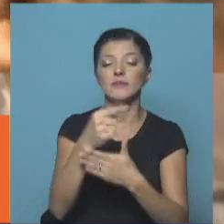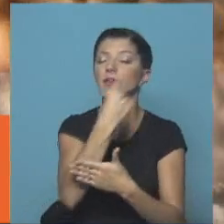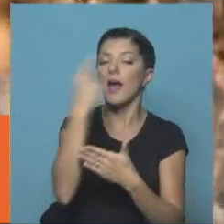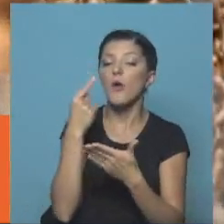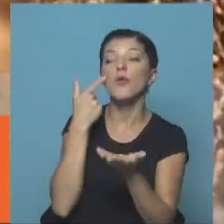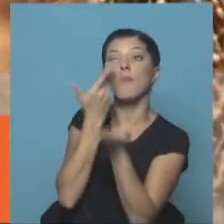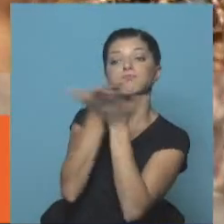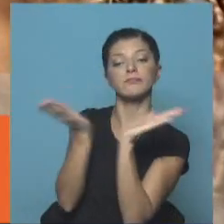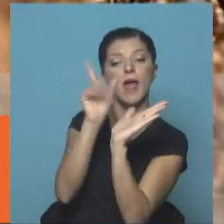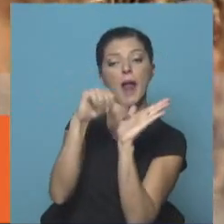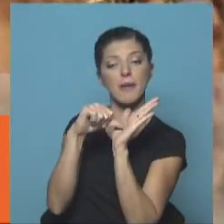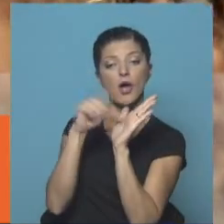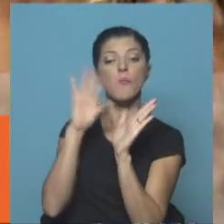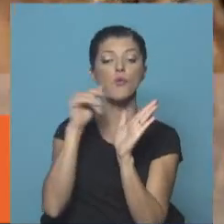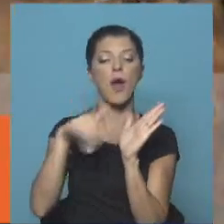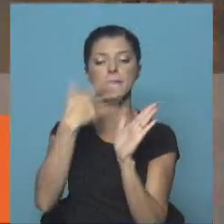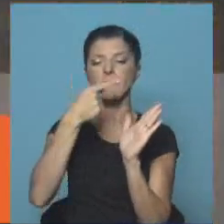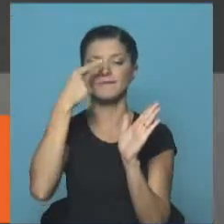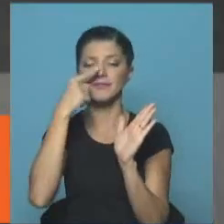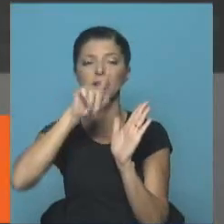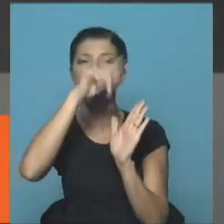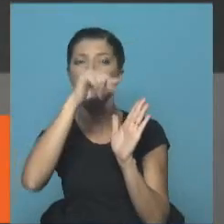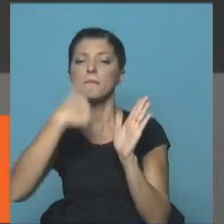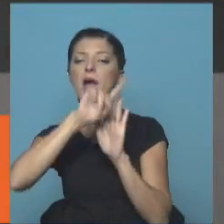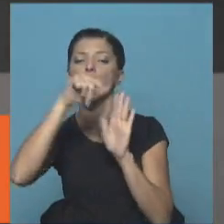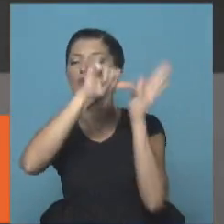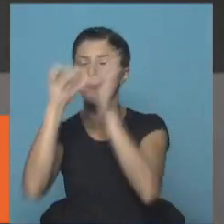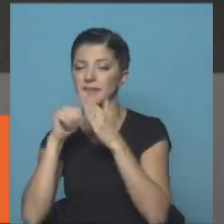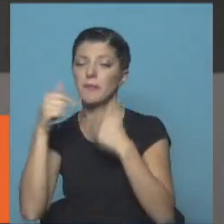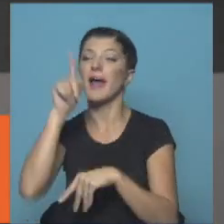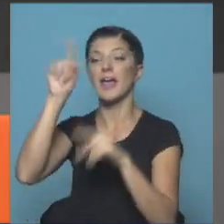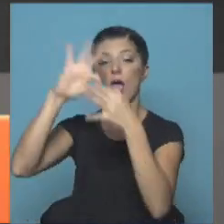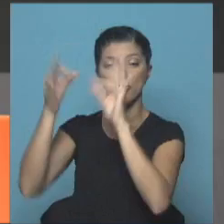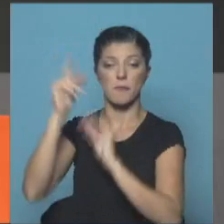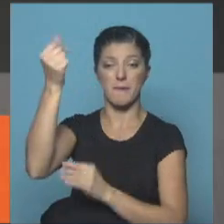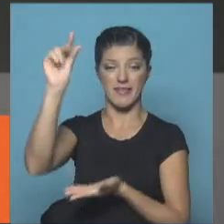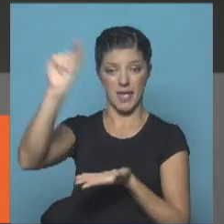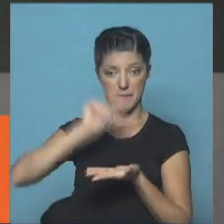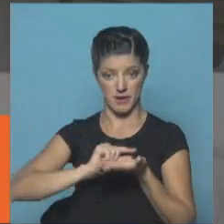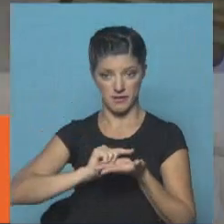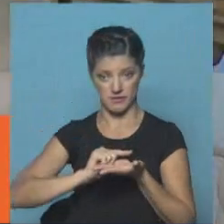países como plazas más atractivas que el resto para la inversión extranjera.